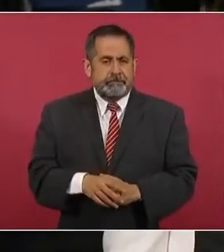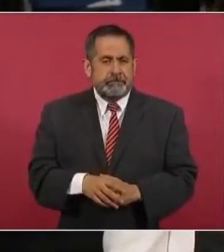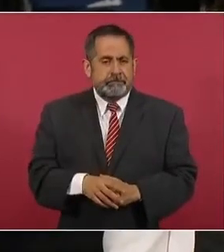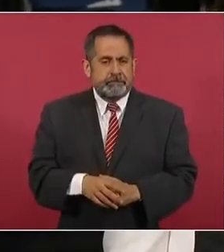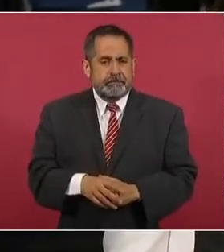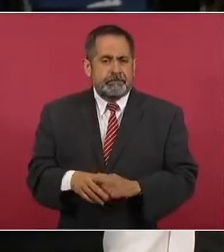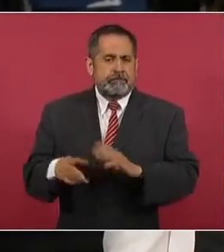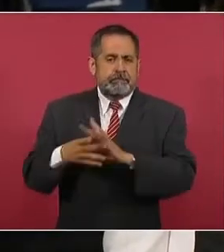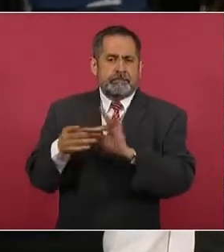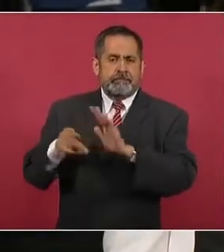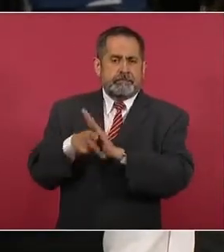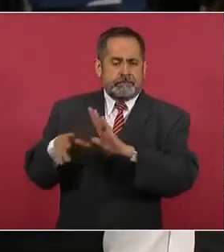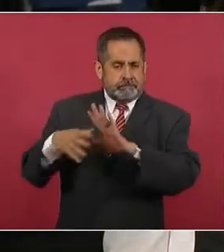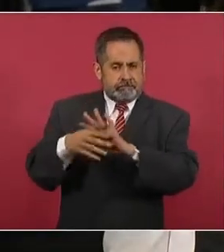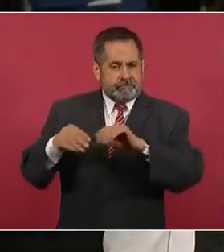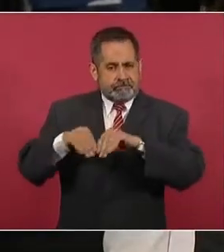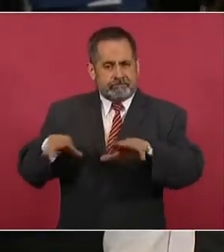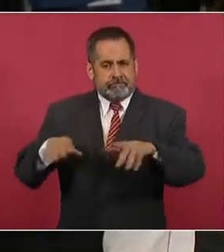Gaceta Ecológica